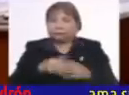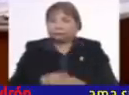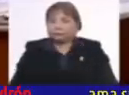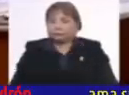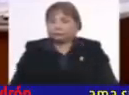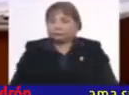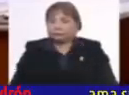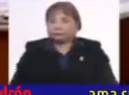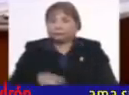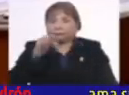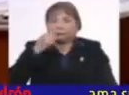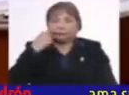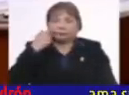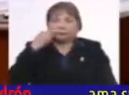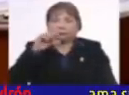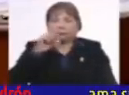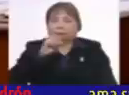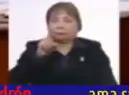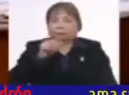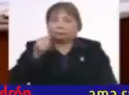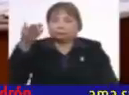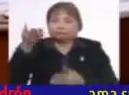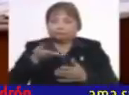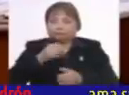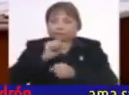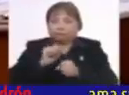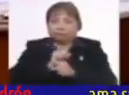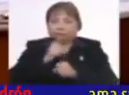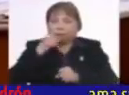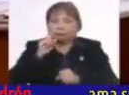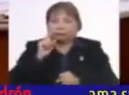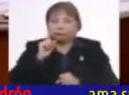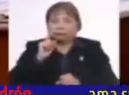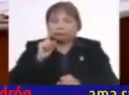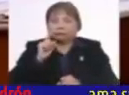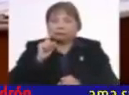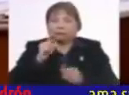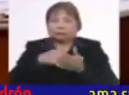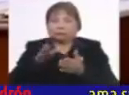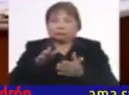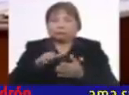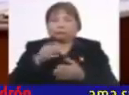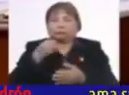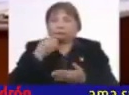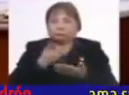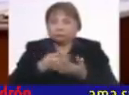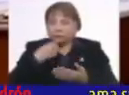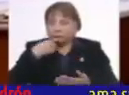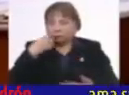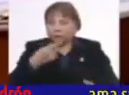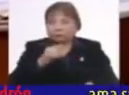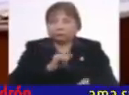el señor gonzález ha sido citado porque usted no porque haya no porque lo hayan sacado sino porque usted ha dicho